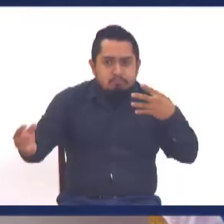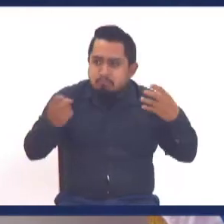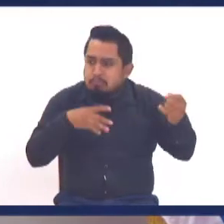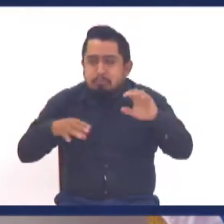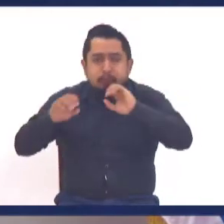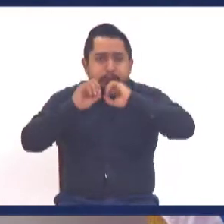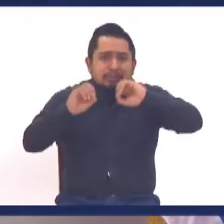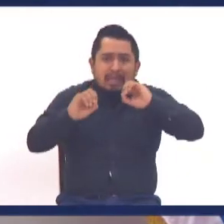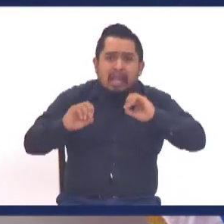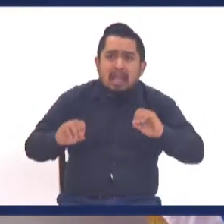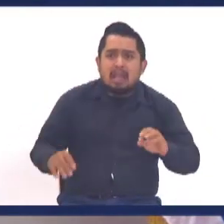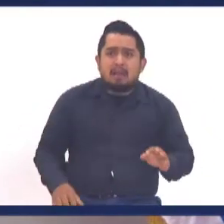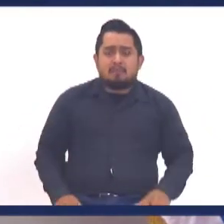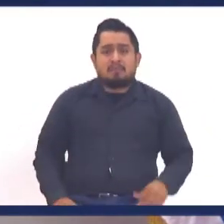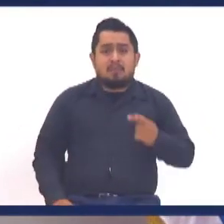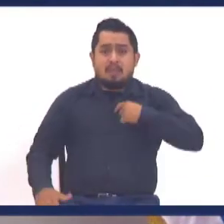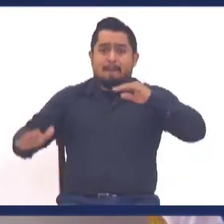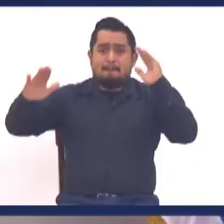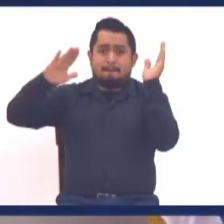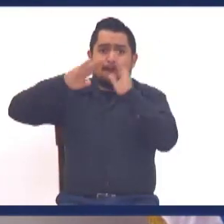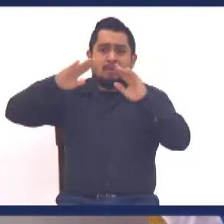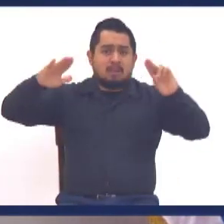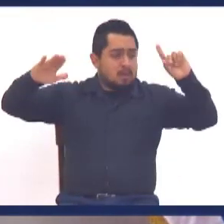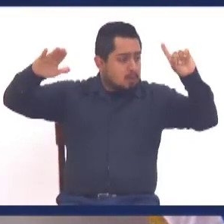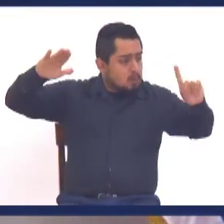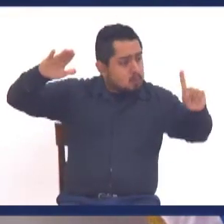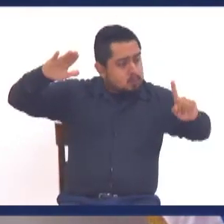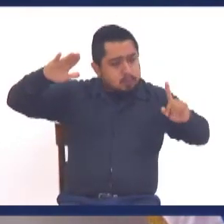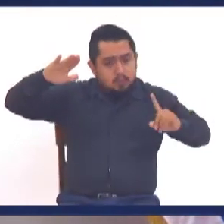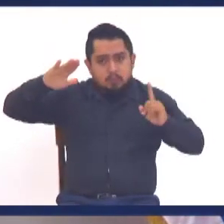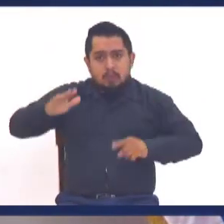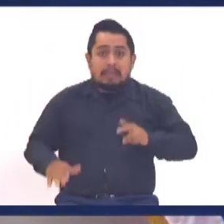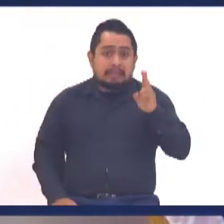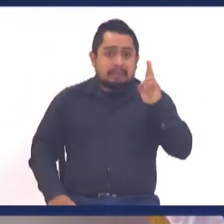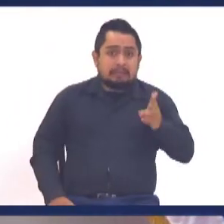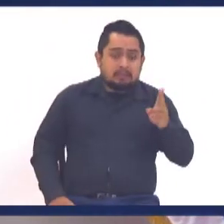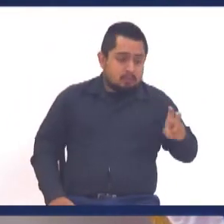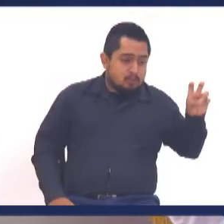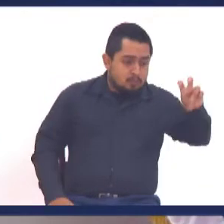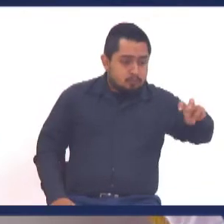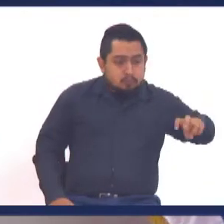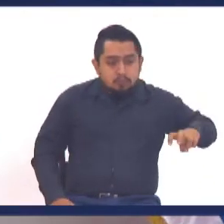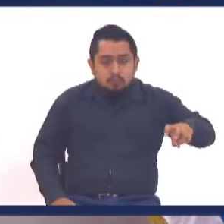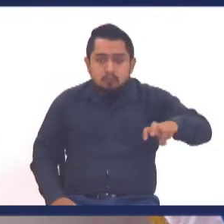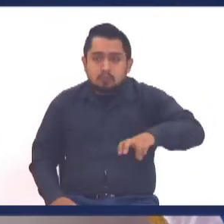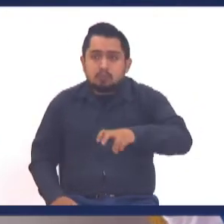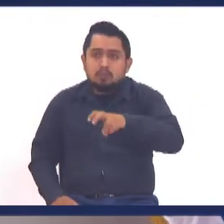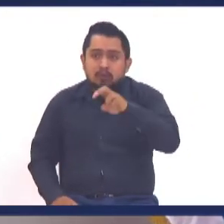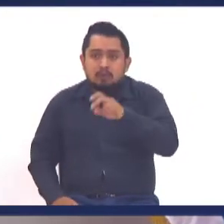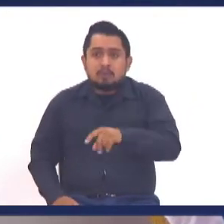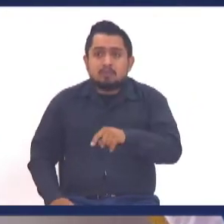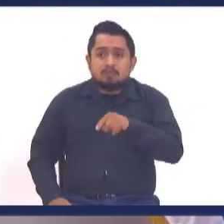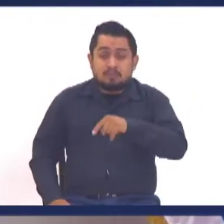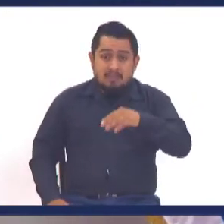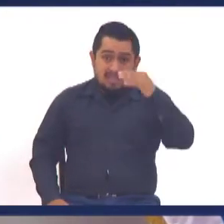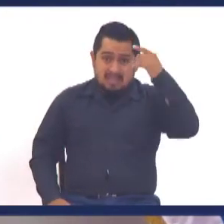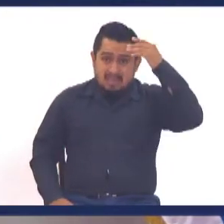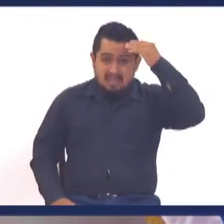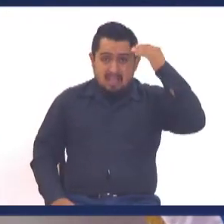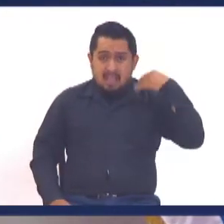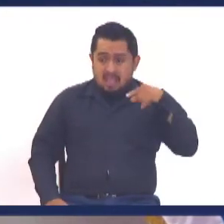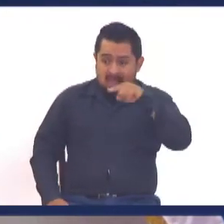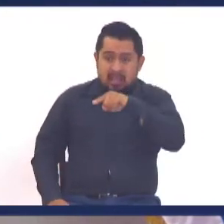nada cuando llegue a la casa de los hermanos que nos iban a traer para sí o para ti ella es descendiente de los indios